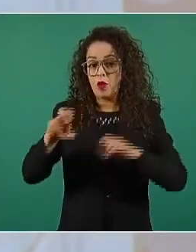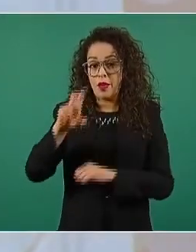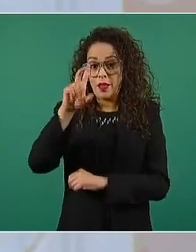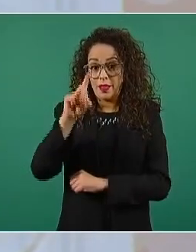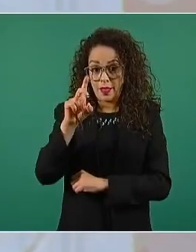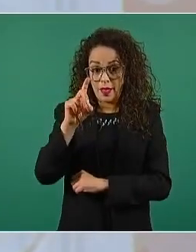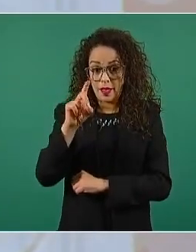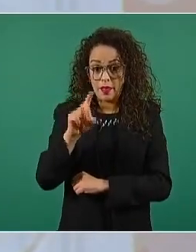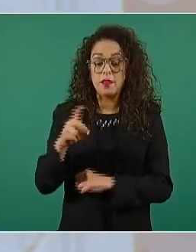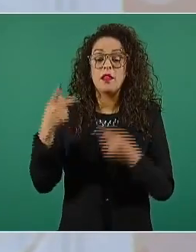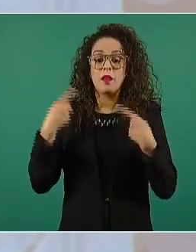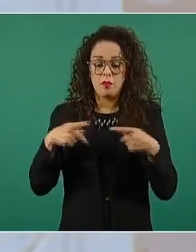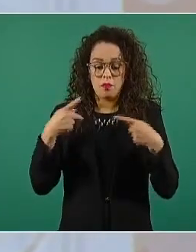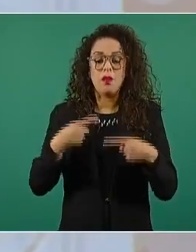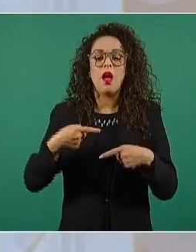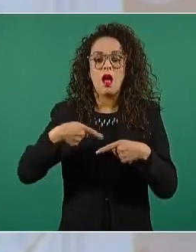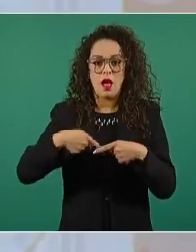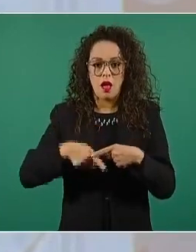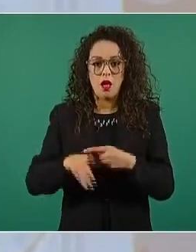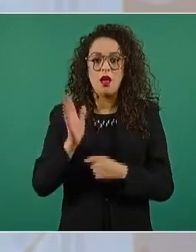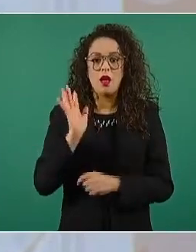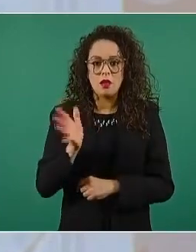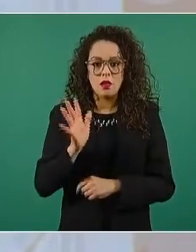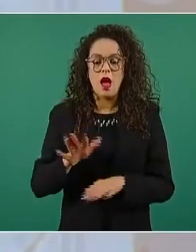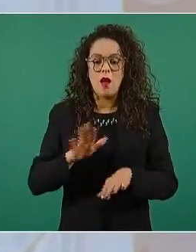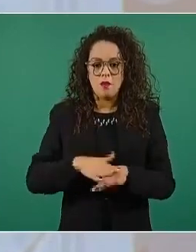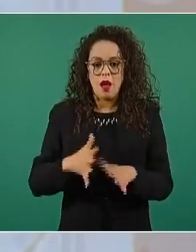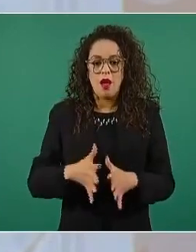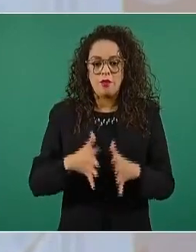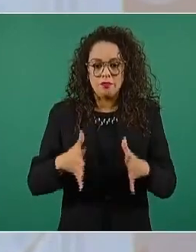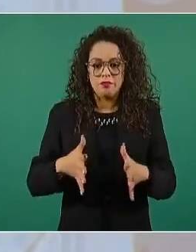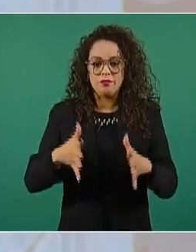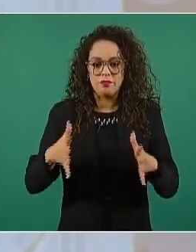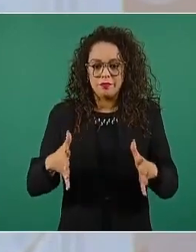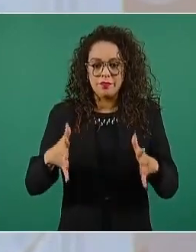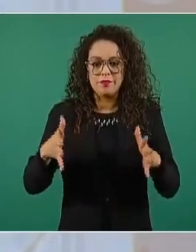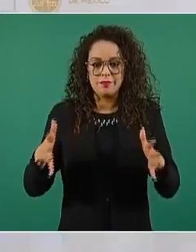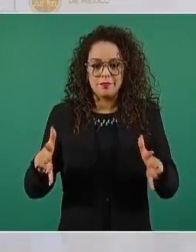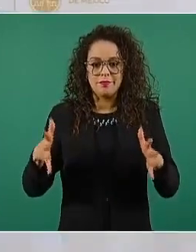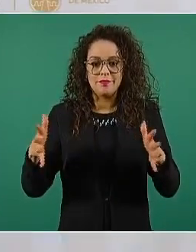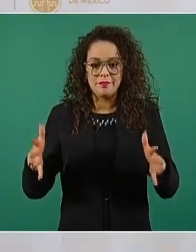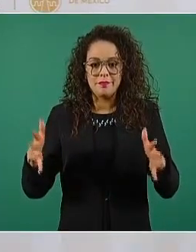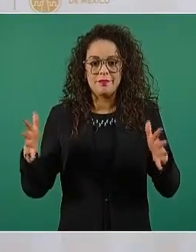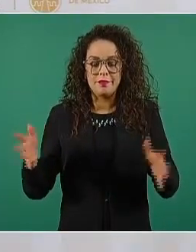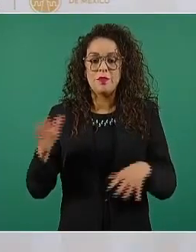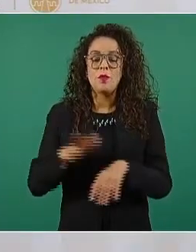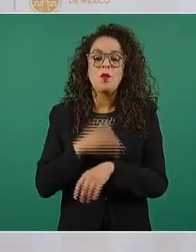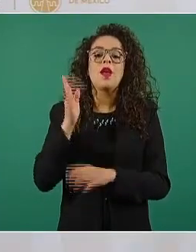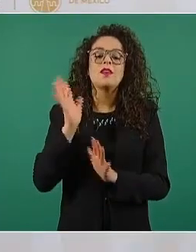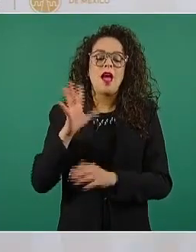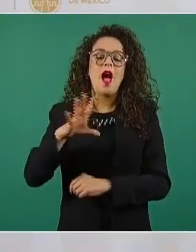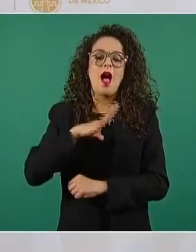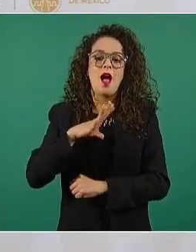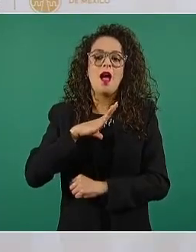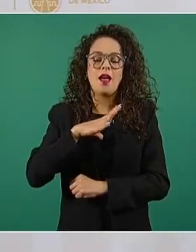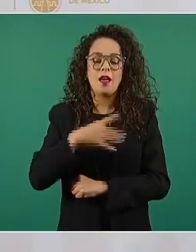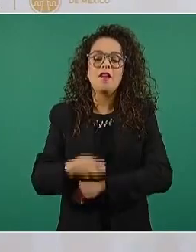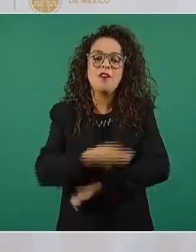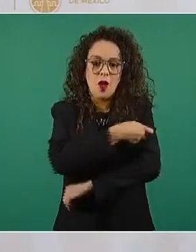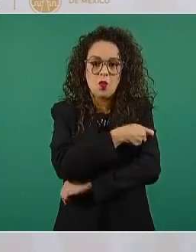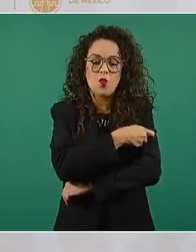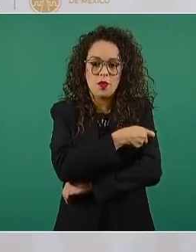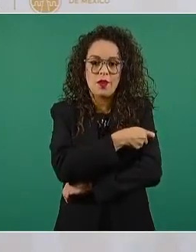la población empieza a crecer porque ya se contaba con la